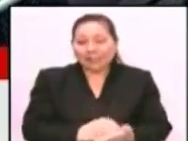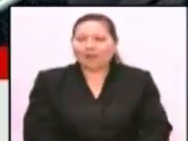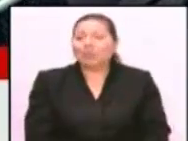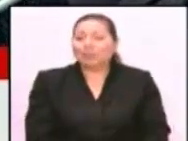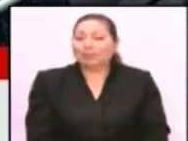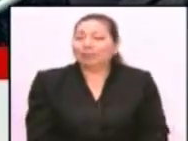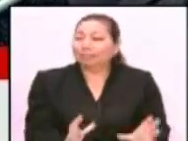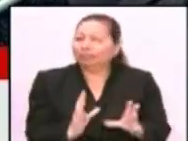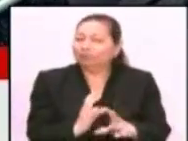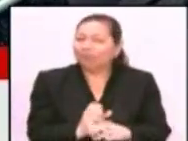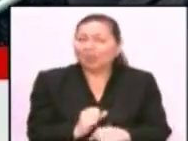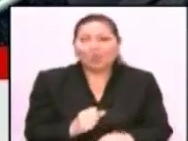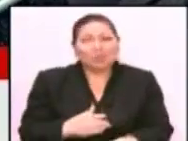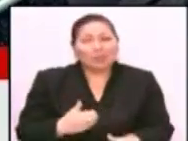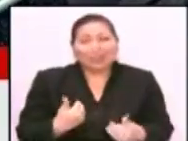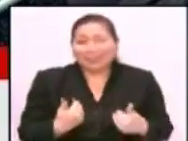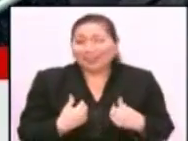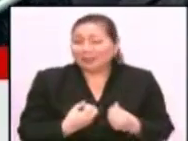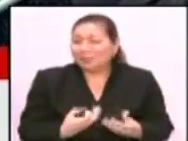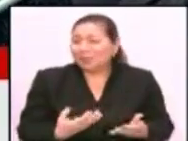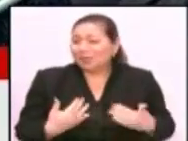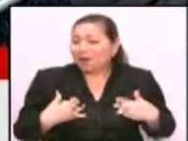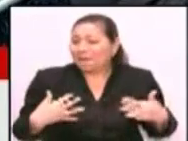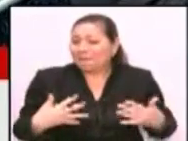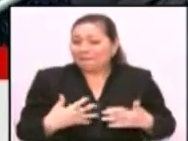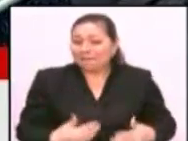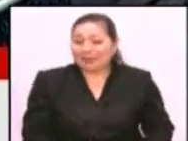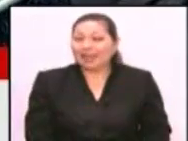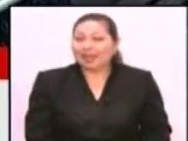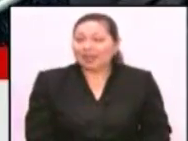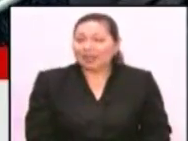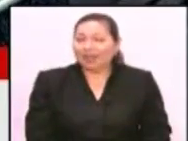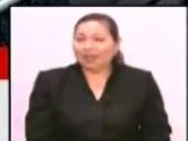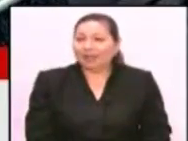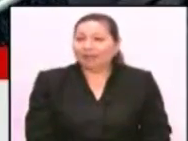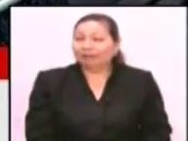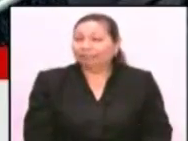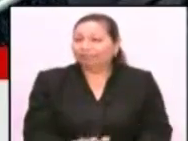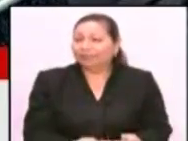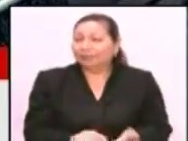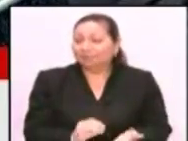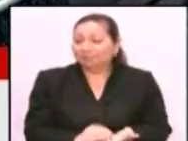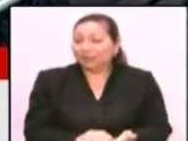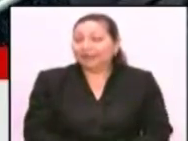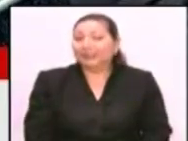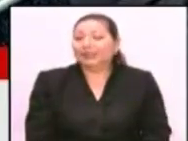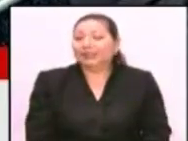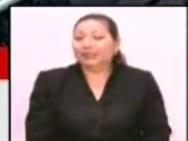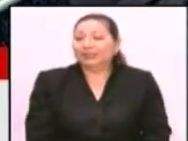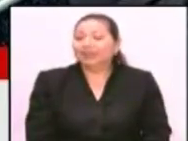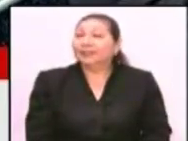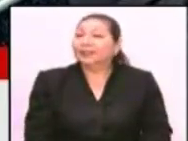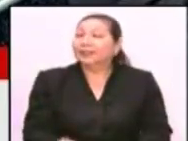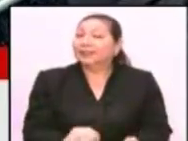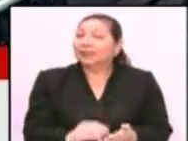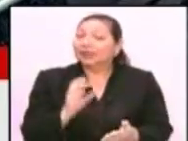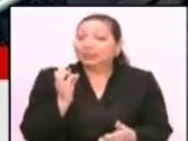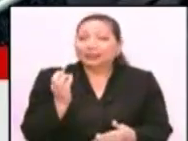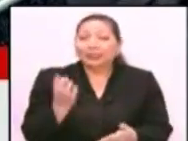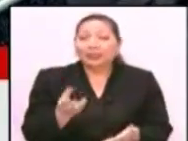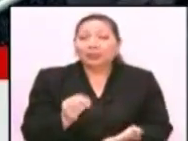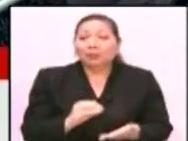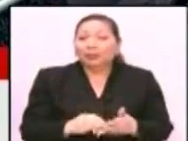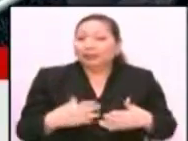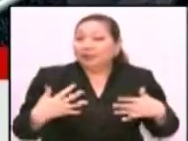constrictiva. No se puede tener tanto temor, se penaliza demasiado. Y además se crea